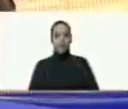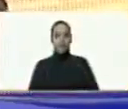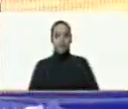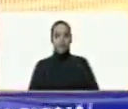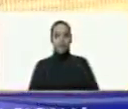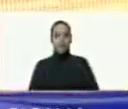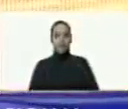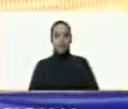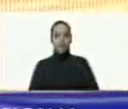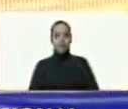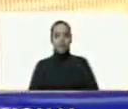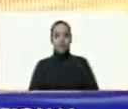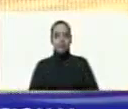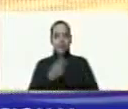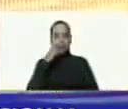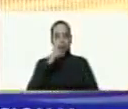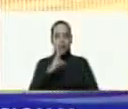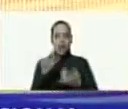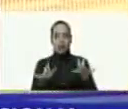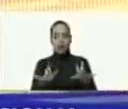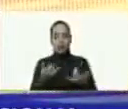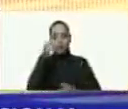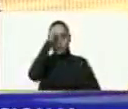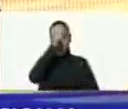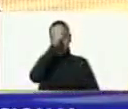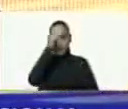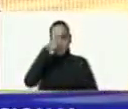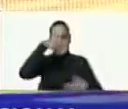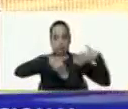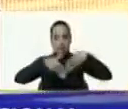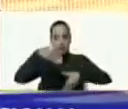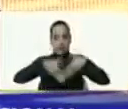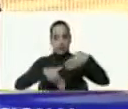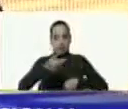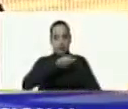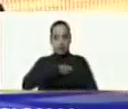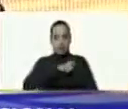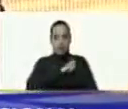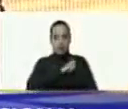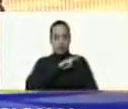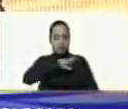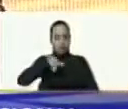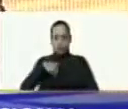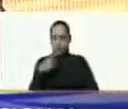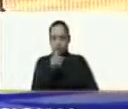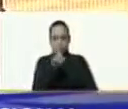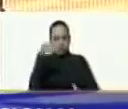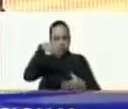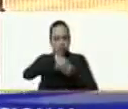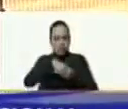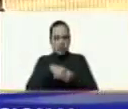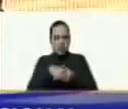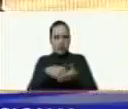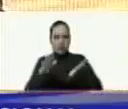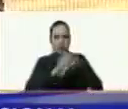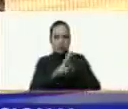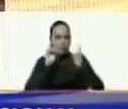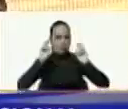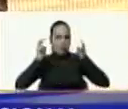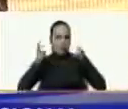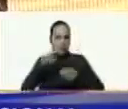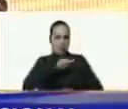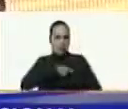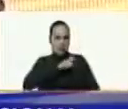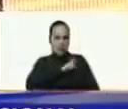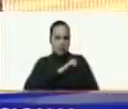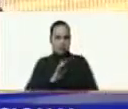puro. Vamos a ver qué pasa el domingo en las elecciones. Nosotros no nos metemos en la vida interna de España. Ellos son los que se